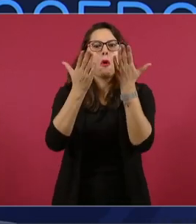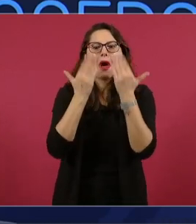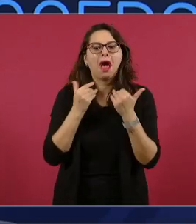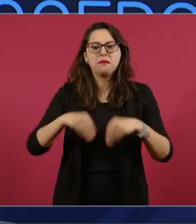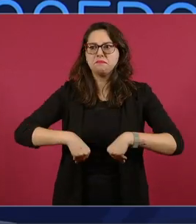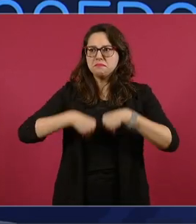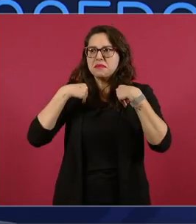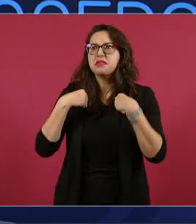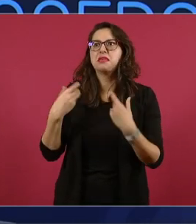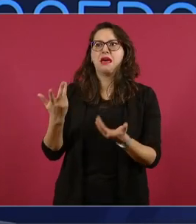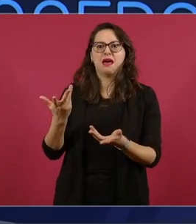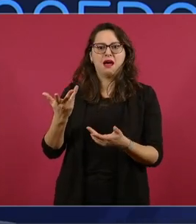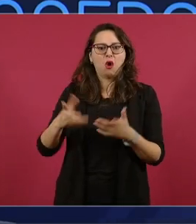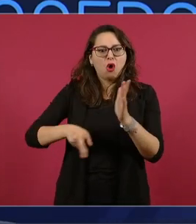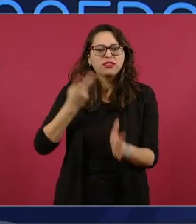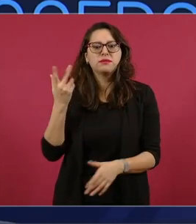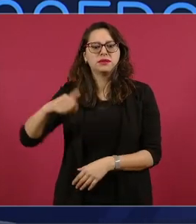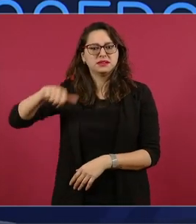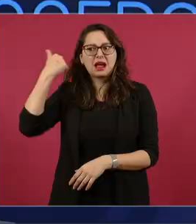ver,